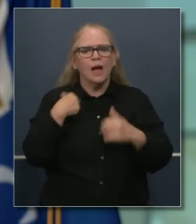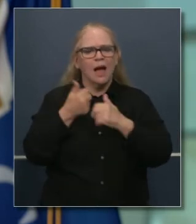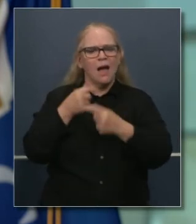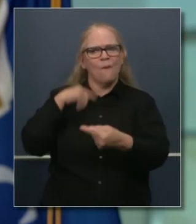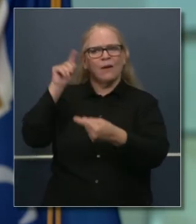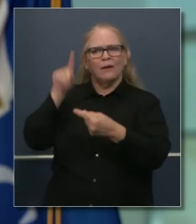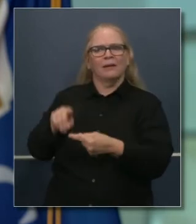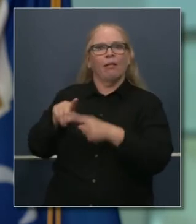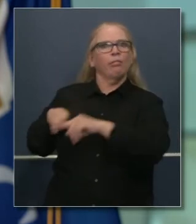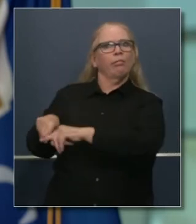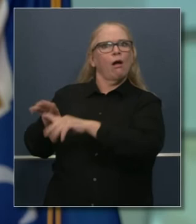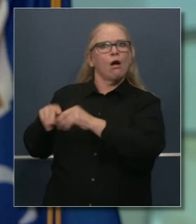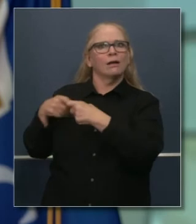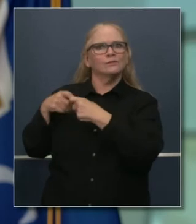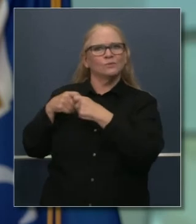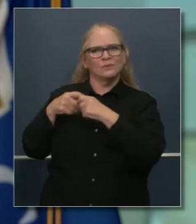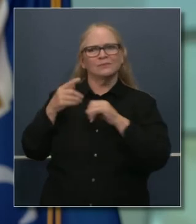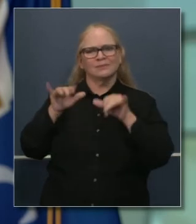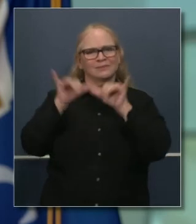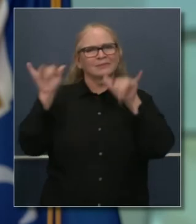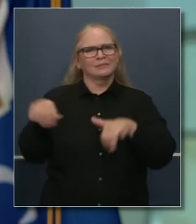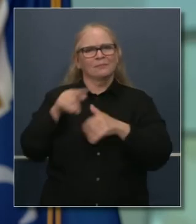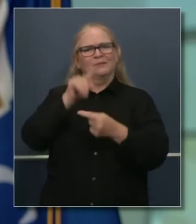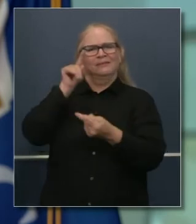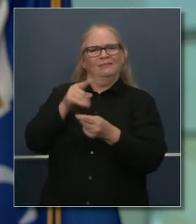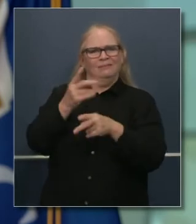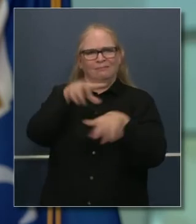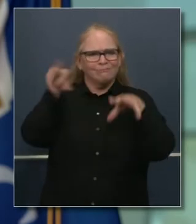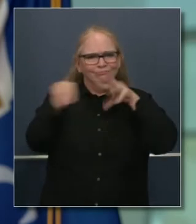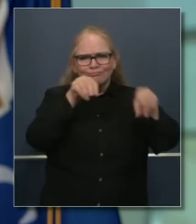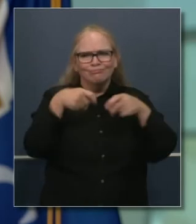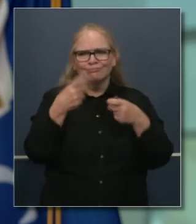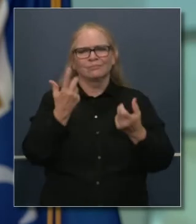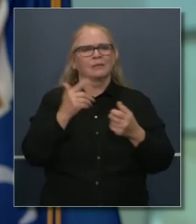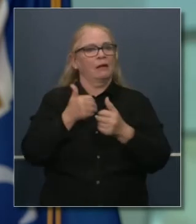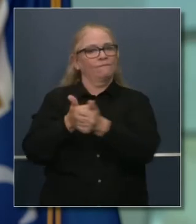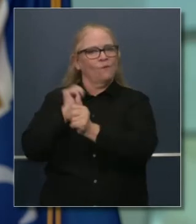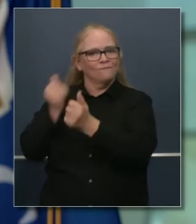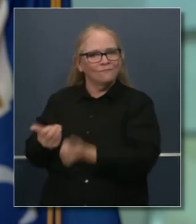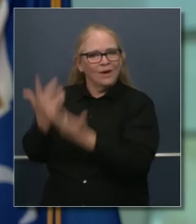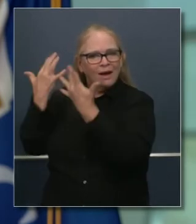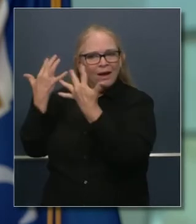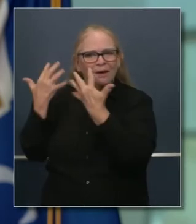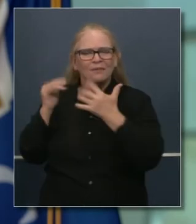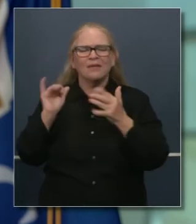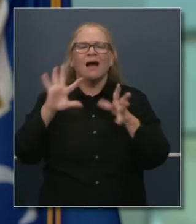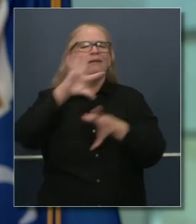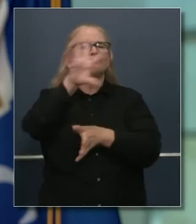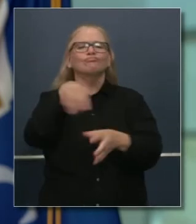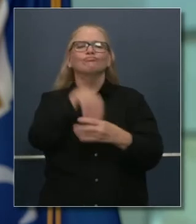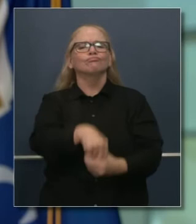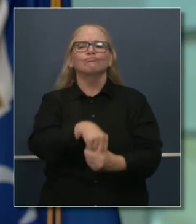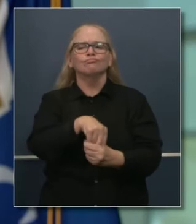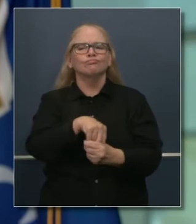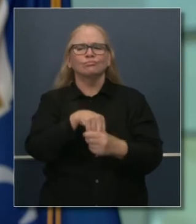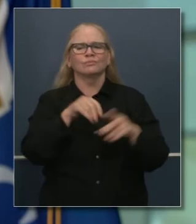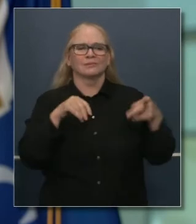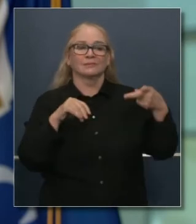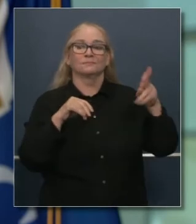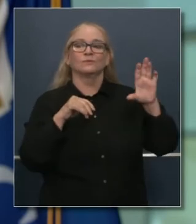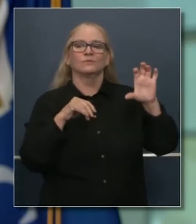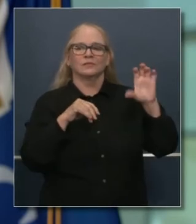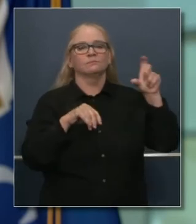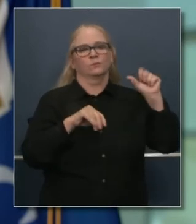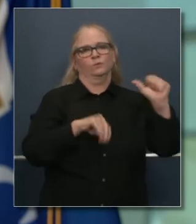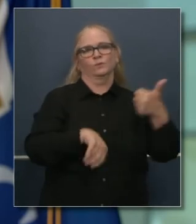energía por mitigación de incendios de maleza seca en el estado en el fin de semana hemos exigido de inversionistas que inicien también esos